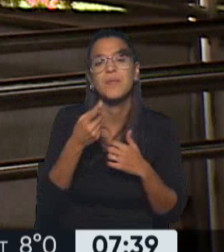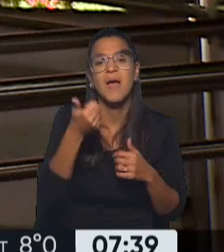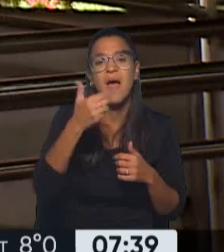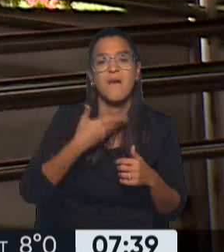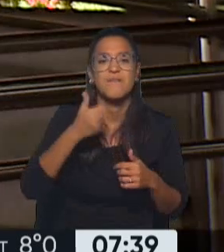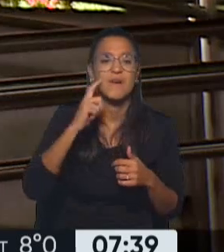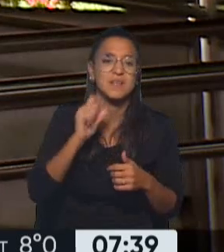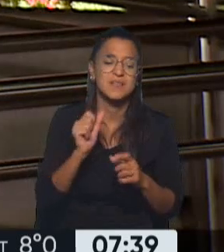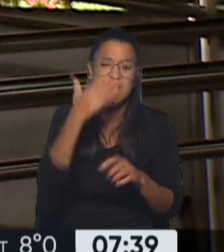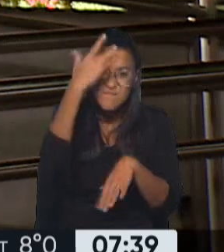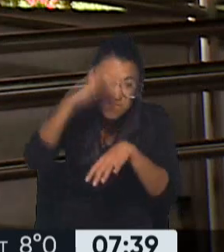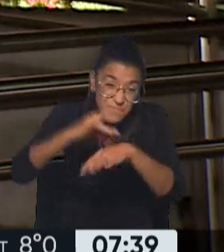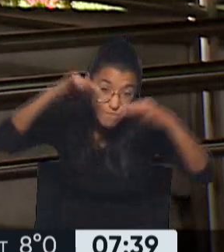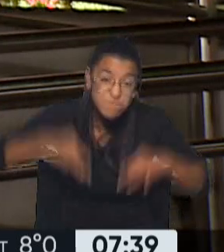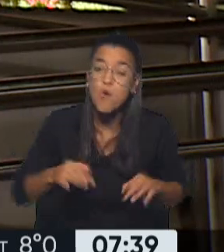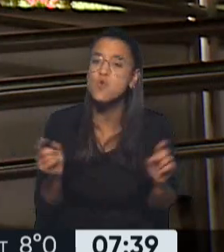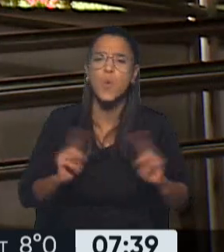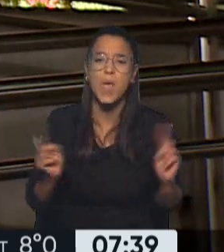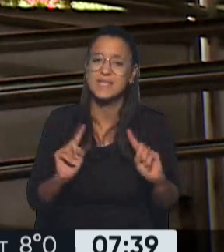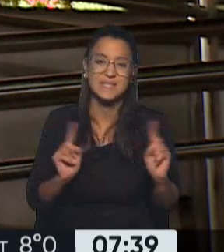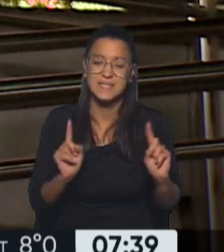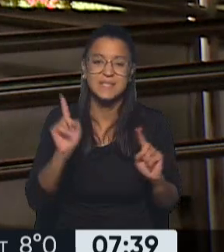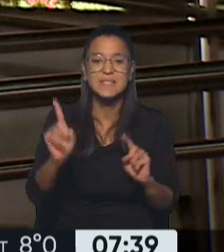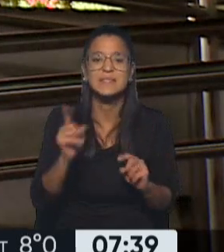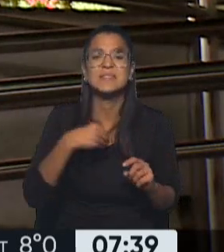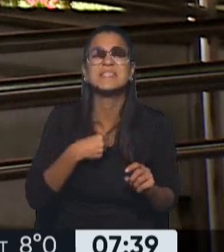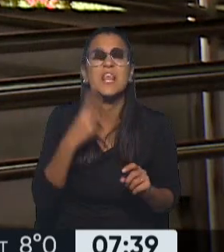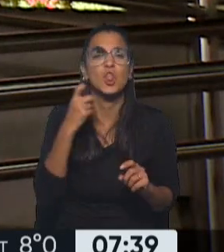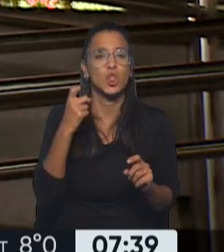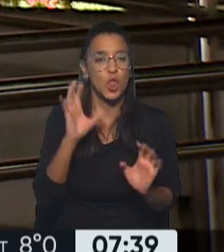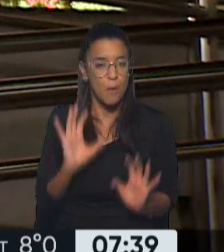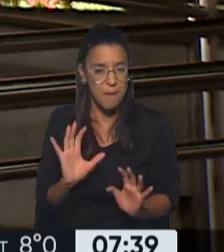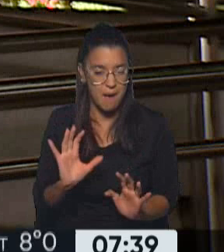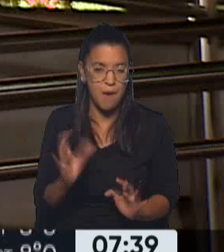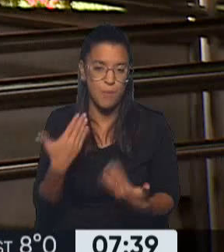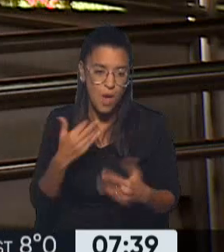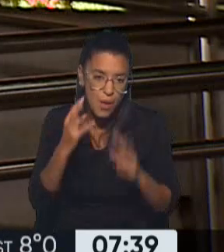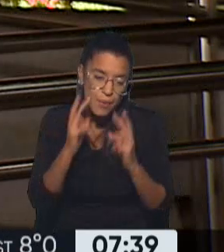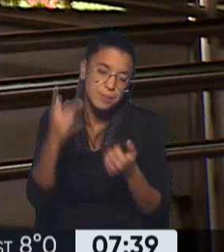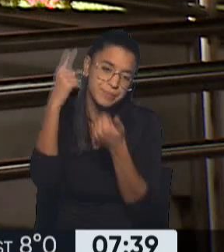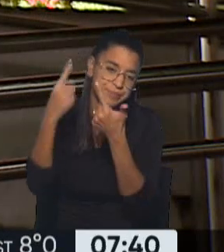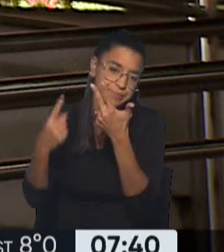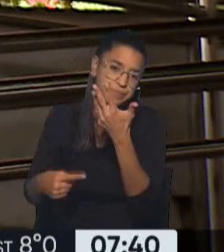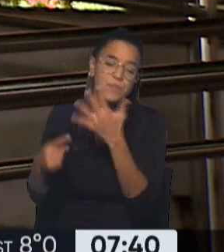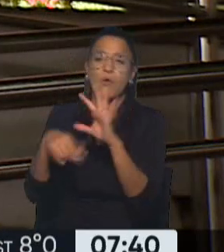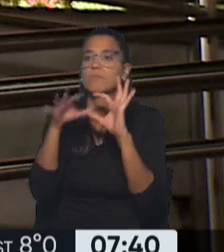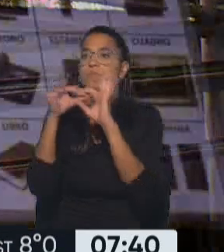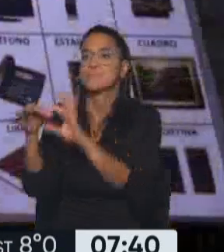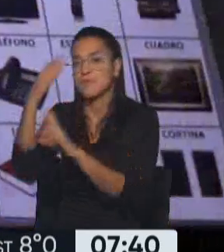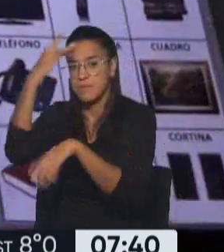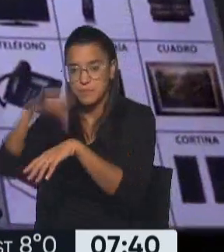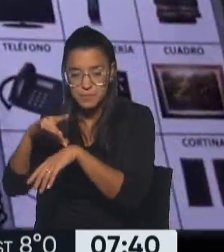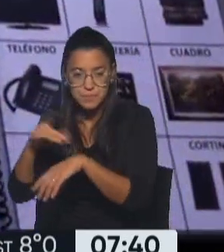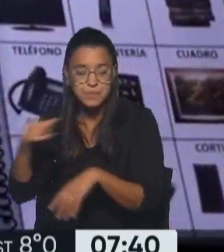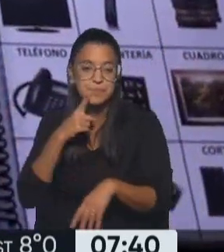no es una enfermedad en sí mismo, ¿sí? La afasia es un síntoma que puede deberse a numerosas enfermedades. Es decir,